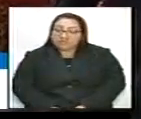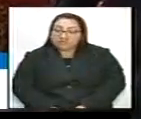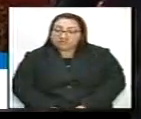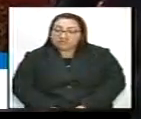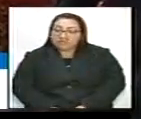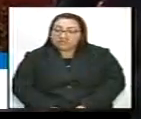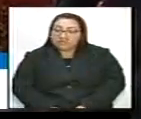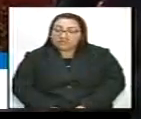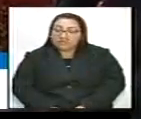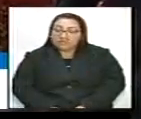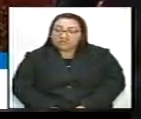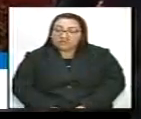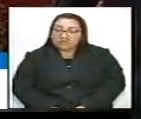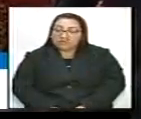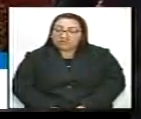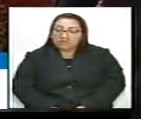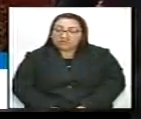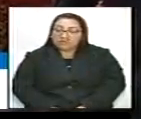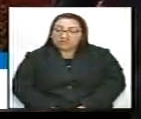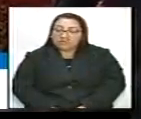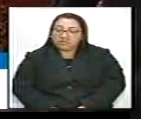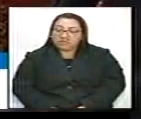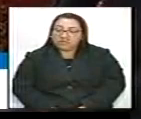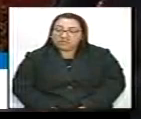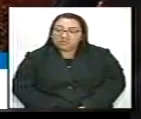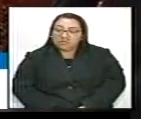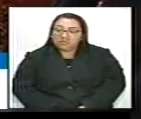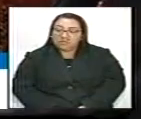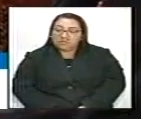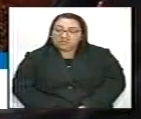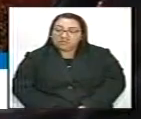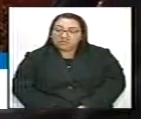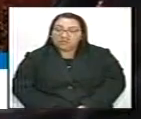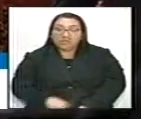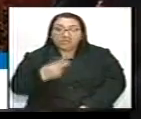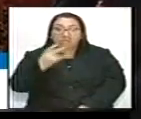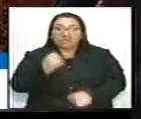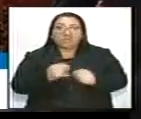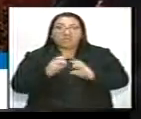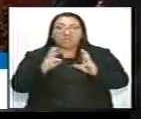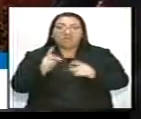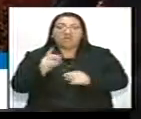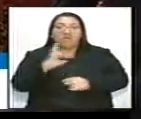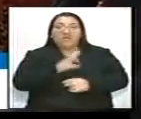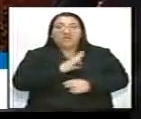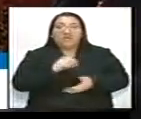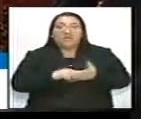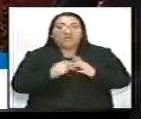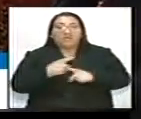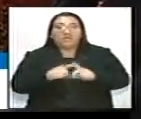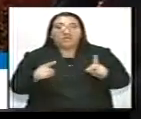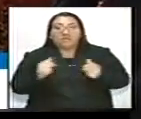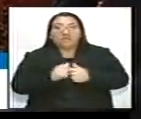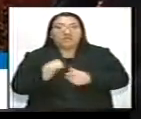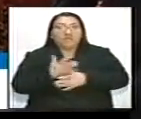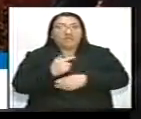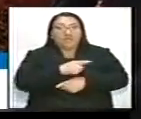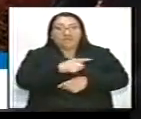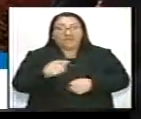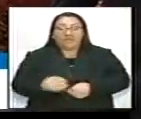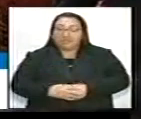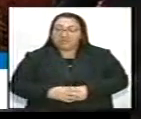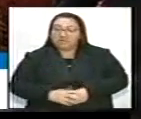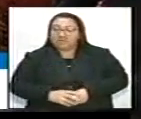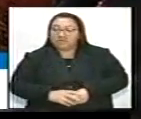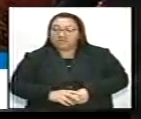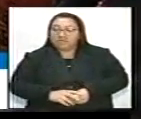al tema Lavallato, que hemos visto en estos últimos días fiscales contradiciéndose entre ellos mismos,